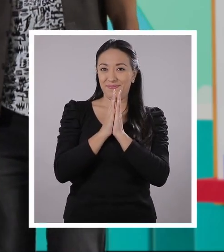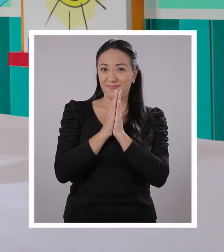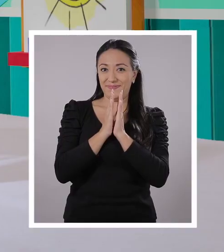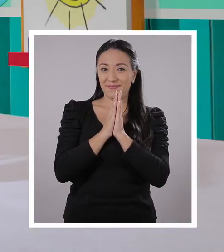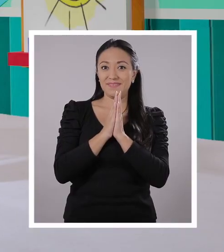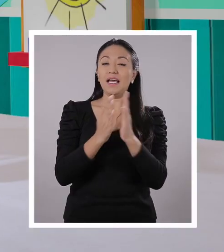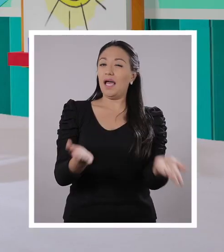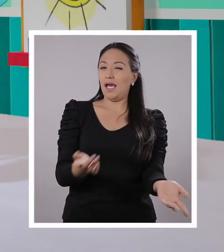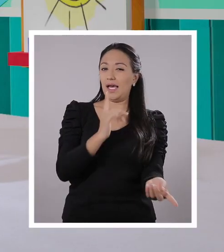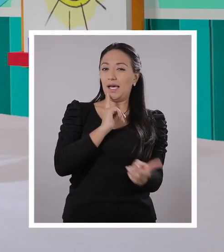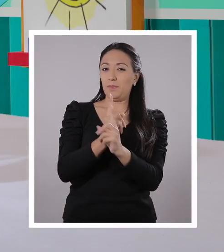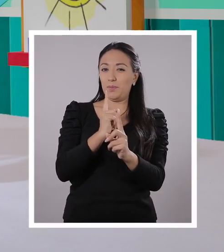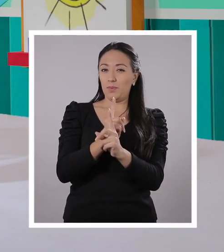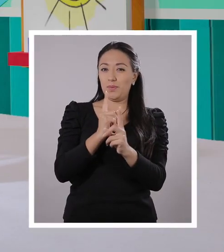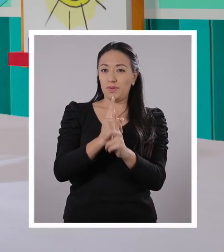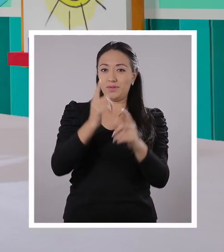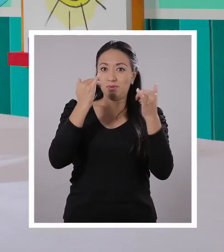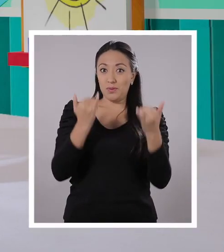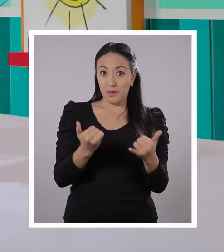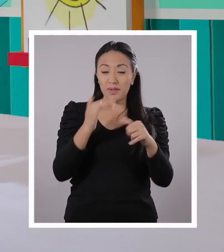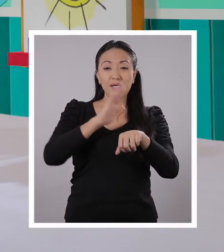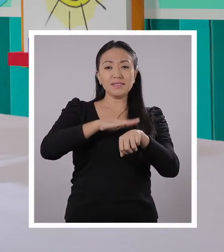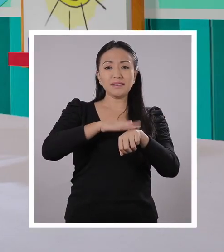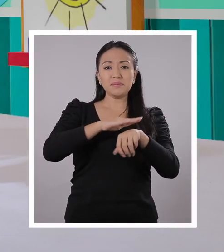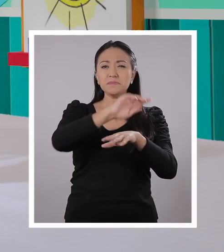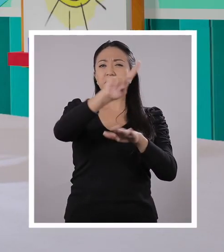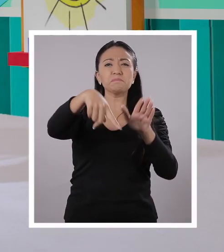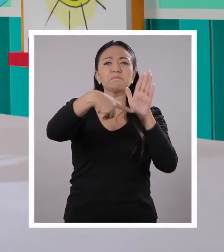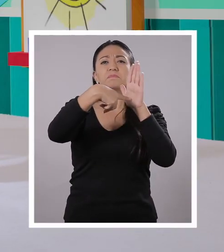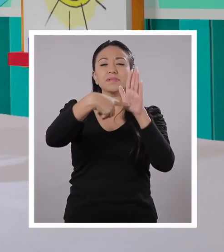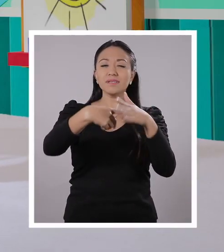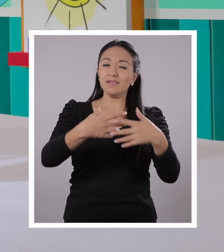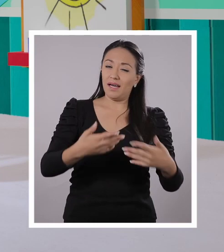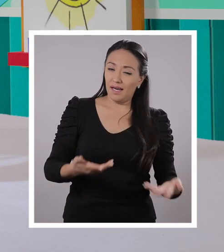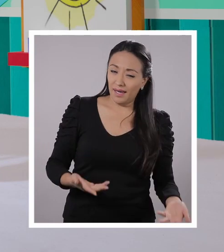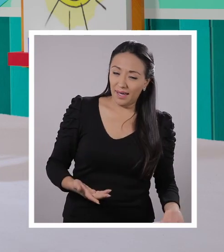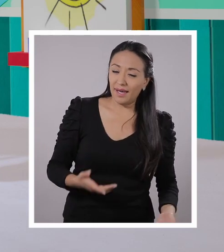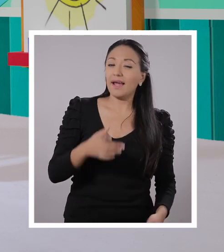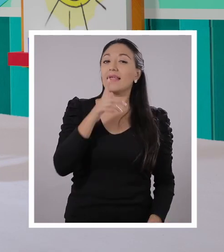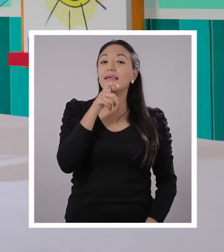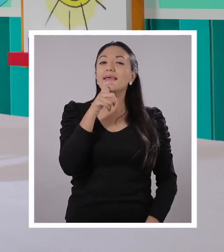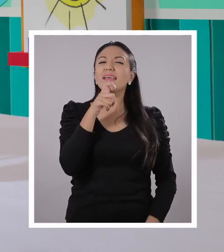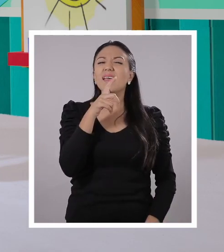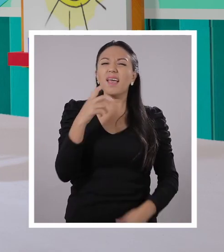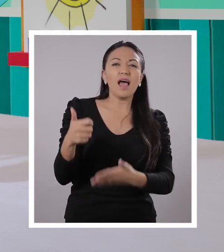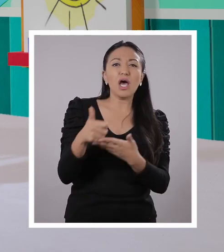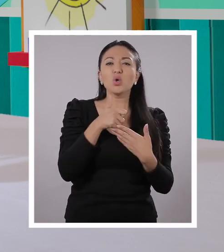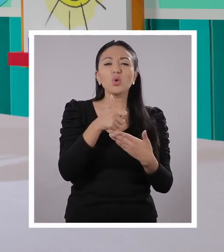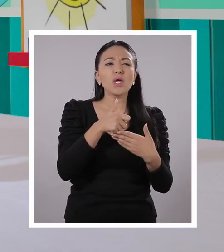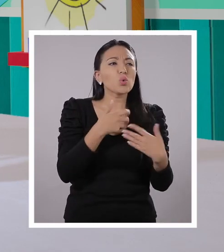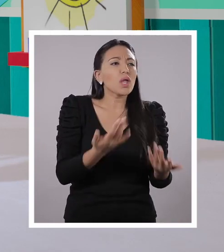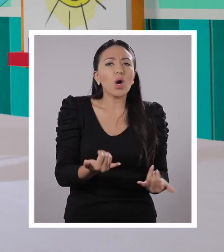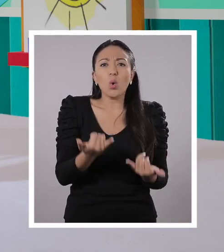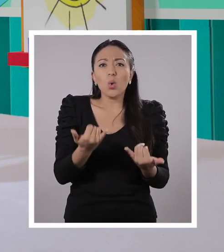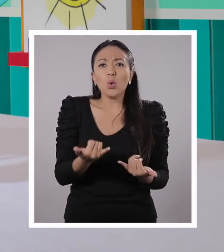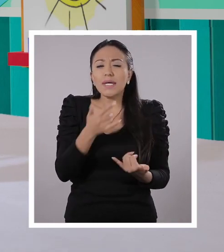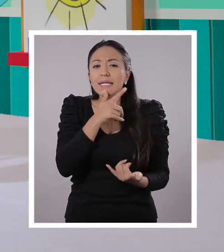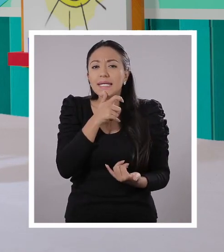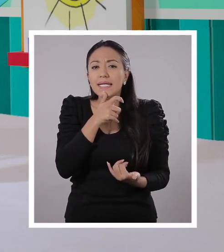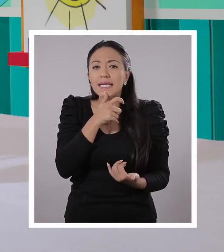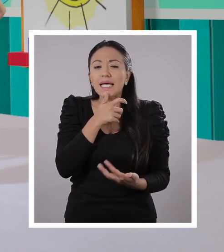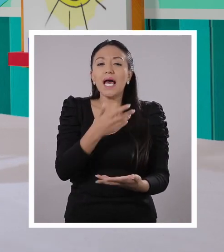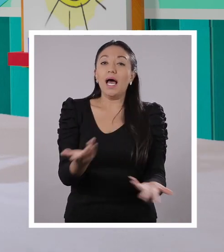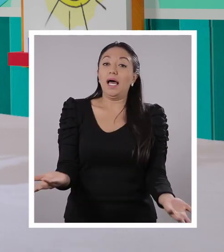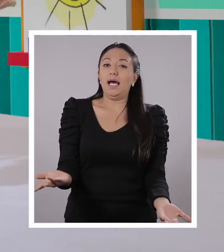Por eso, creo que este es el momento preciso para presentar, por supuesto, a quien nos puede ayudar también el día de hoy en nuestra clase.